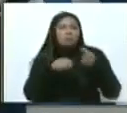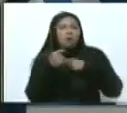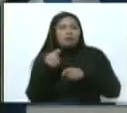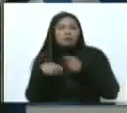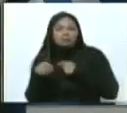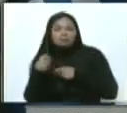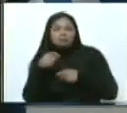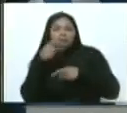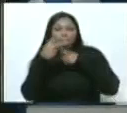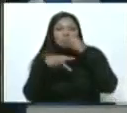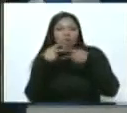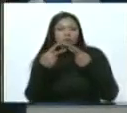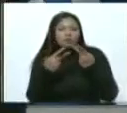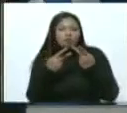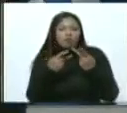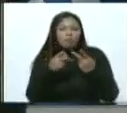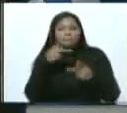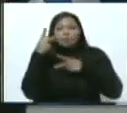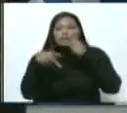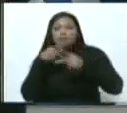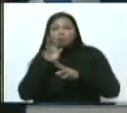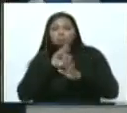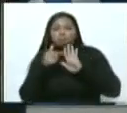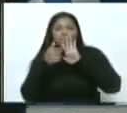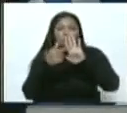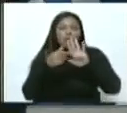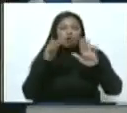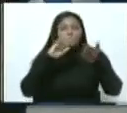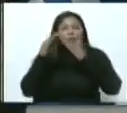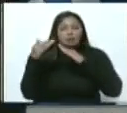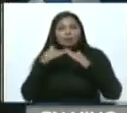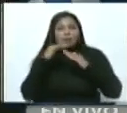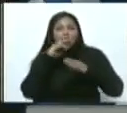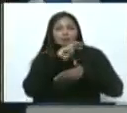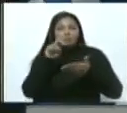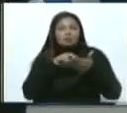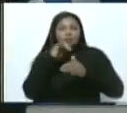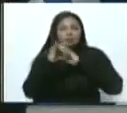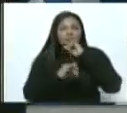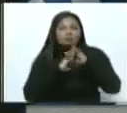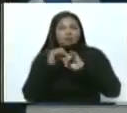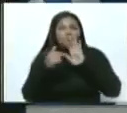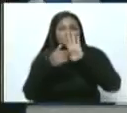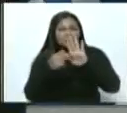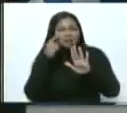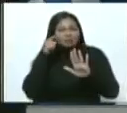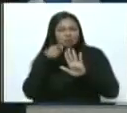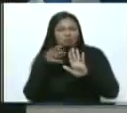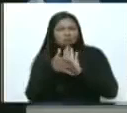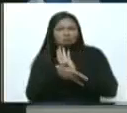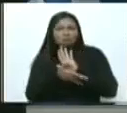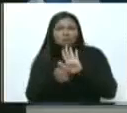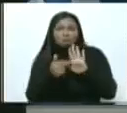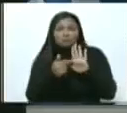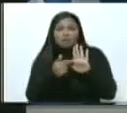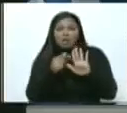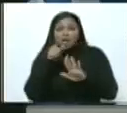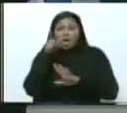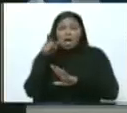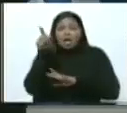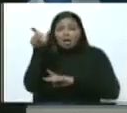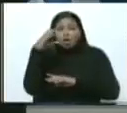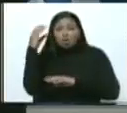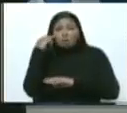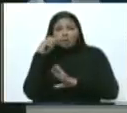detenidos, mostrados a la comunidad nacional e internacional como los delincuentes que son? No. Ustedes no van a ver